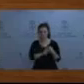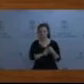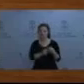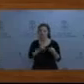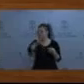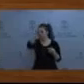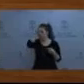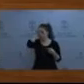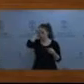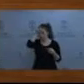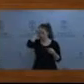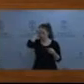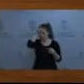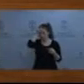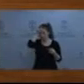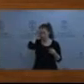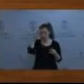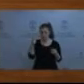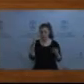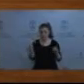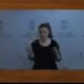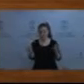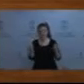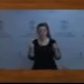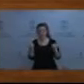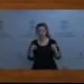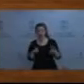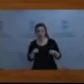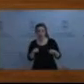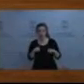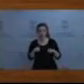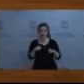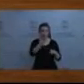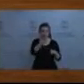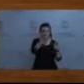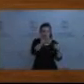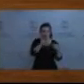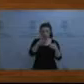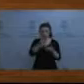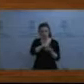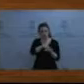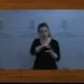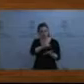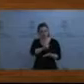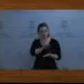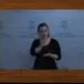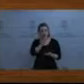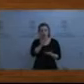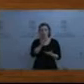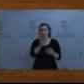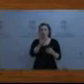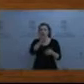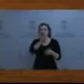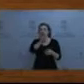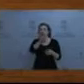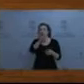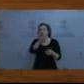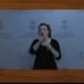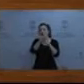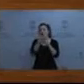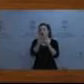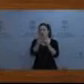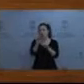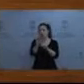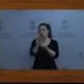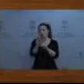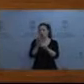Turquía, aunque bueno, tengan ustedes dudas sobre su forma de Estado, la propia ACNUR